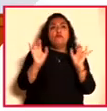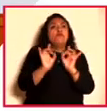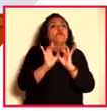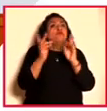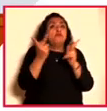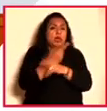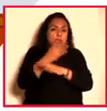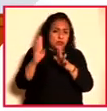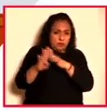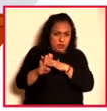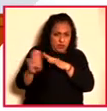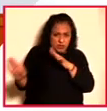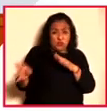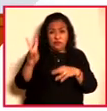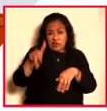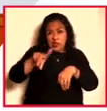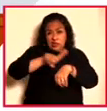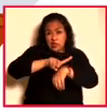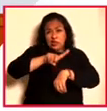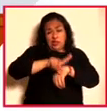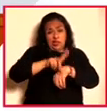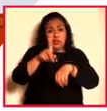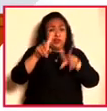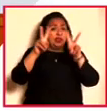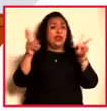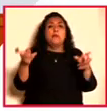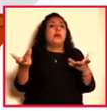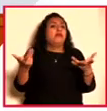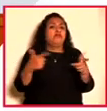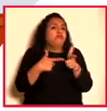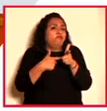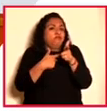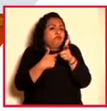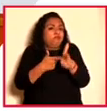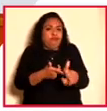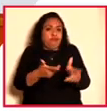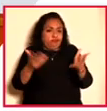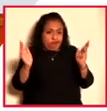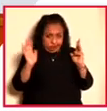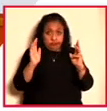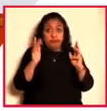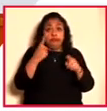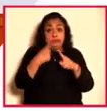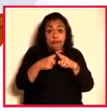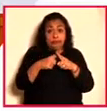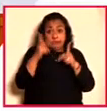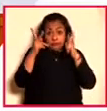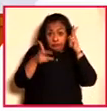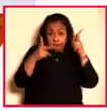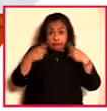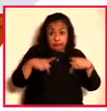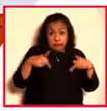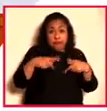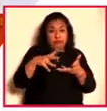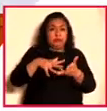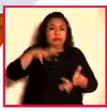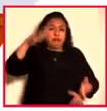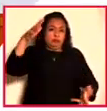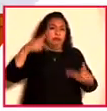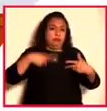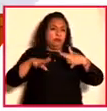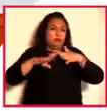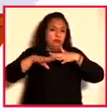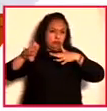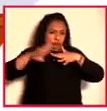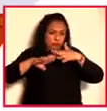Que cada día es un tema que no nos deja. Los que nos van a visitar como público son una gran mayoría migrantes.